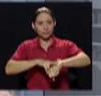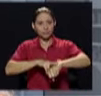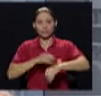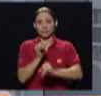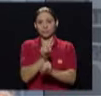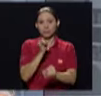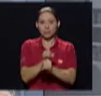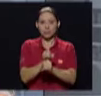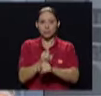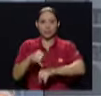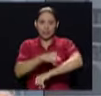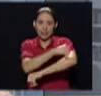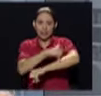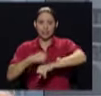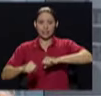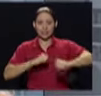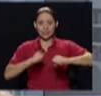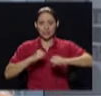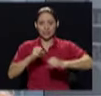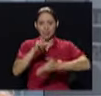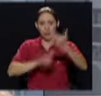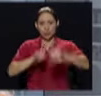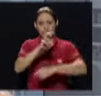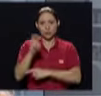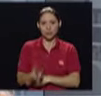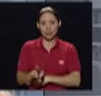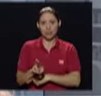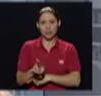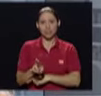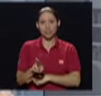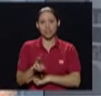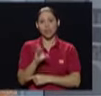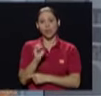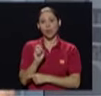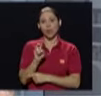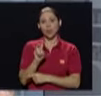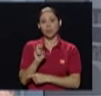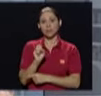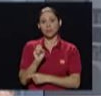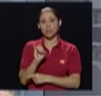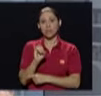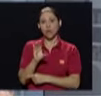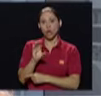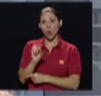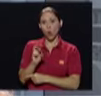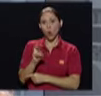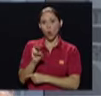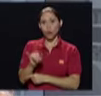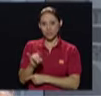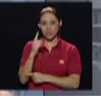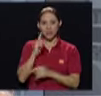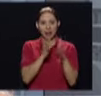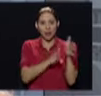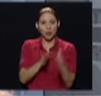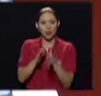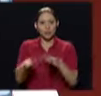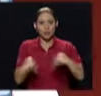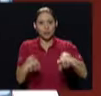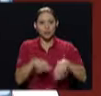del Instituto de Ingeniería Sísmica de la Universidad de Costa Rica y el Opsicori, por supuesto, en la organización de este evento.